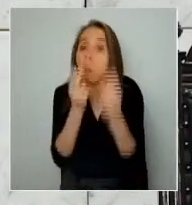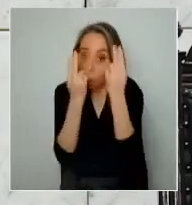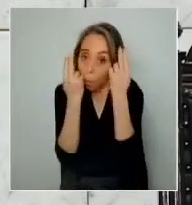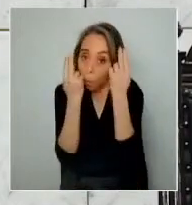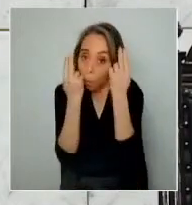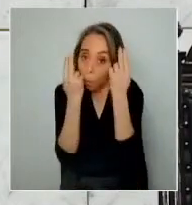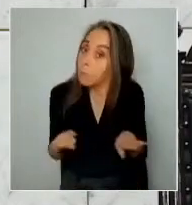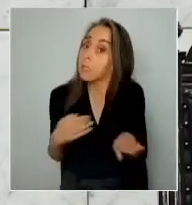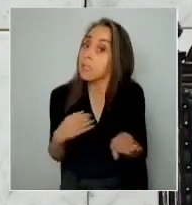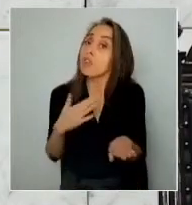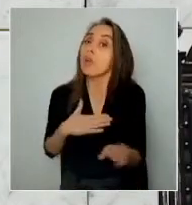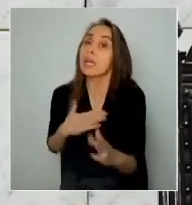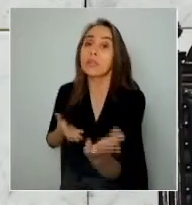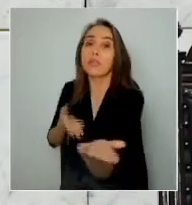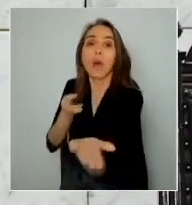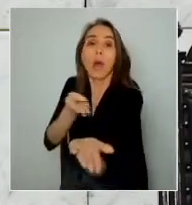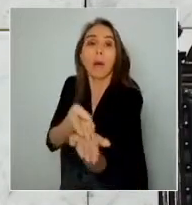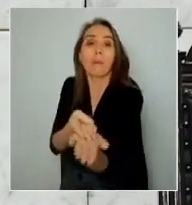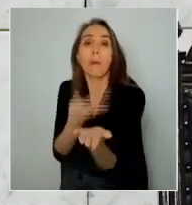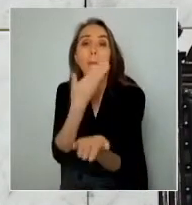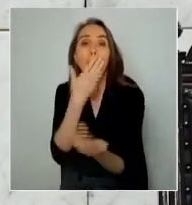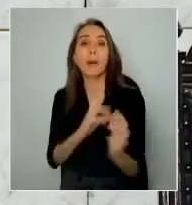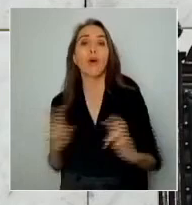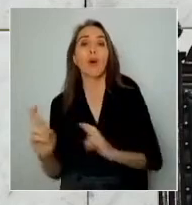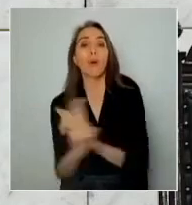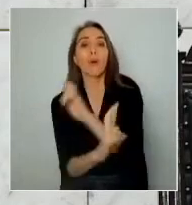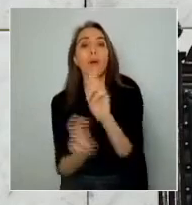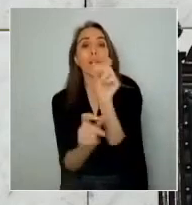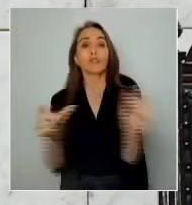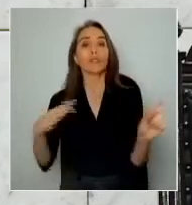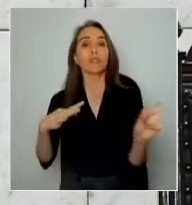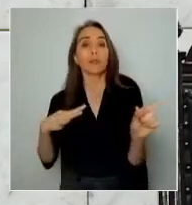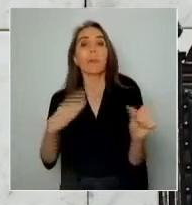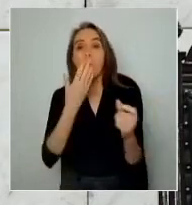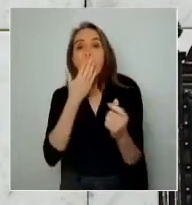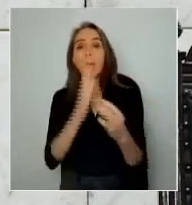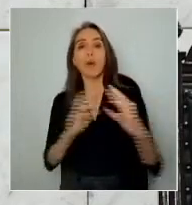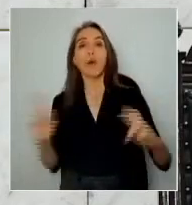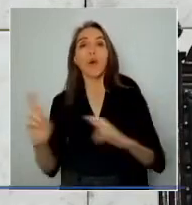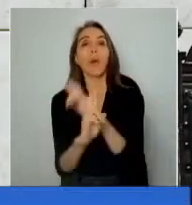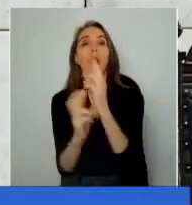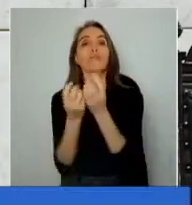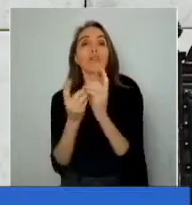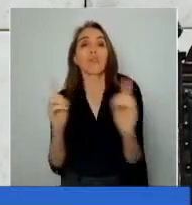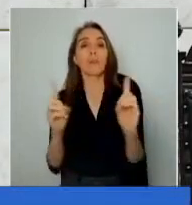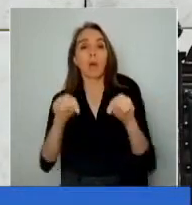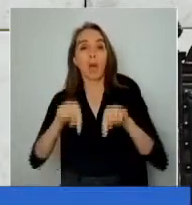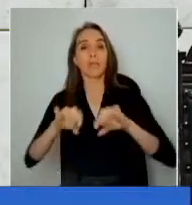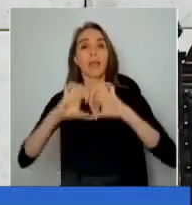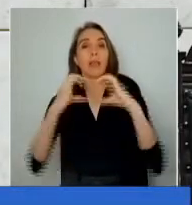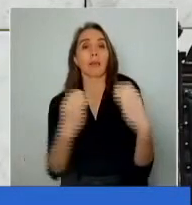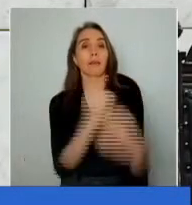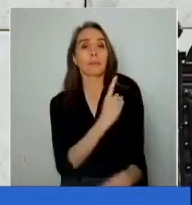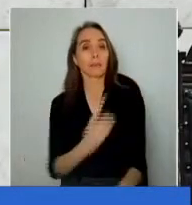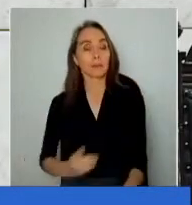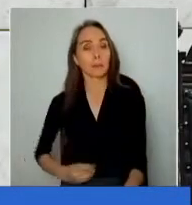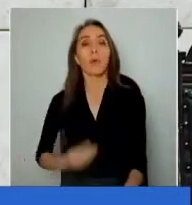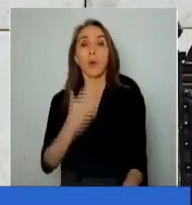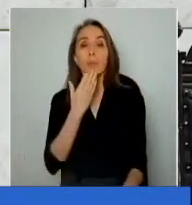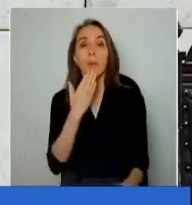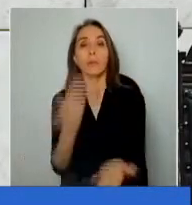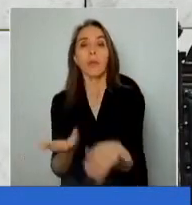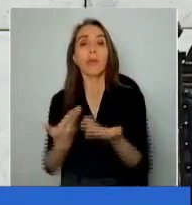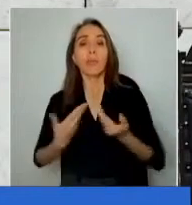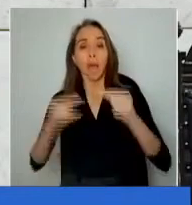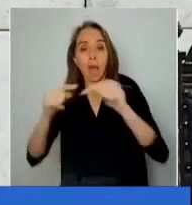a una mejor convivencia cívica y democrática en esta corporación a su vez darnos un espacio capaz de